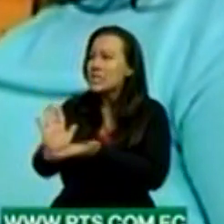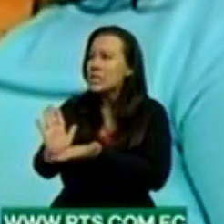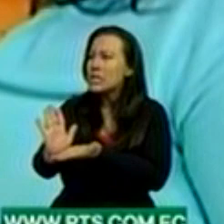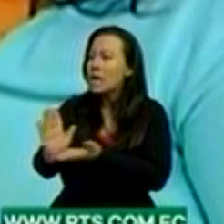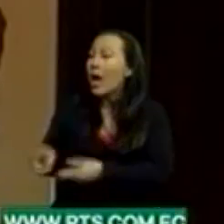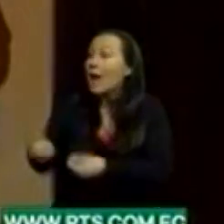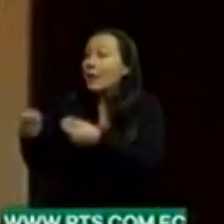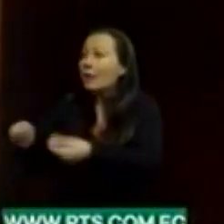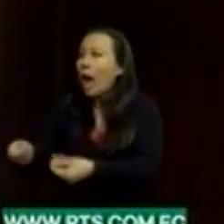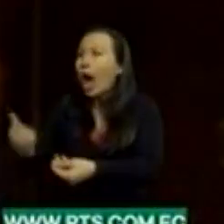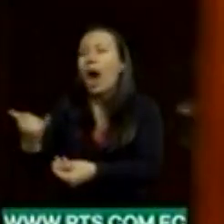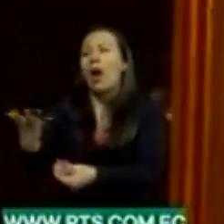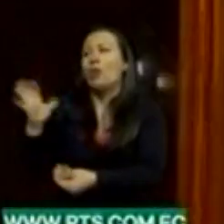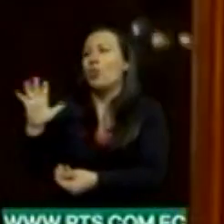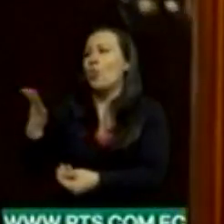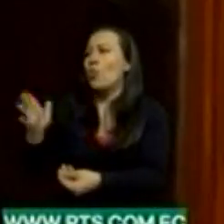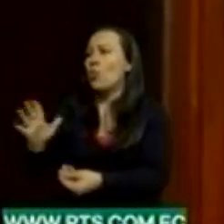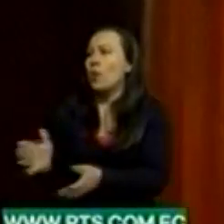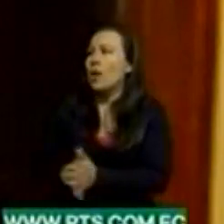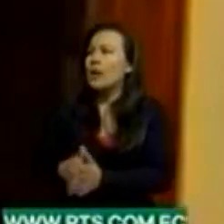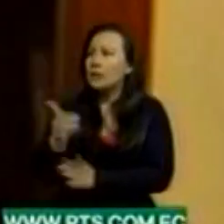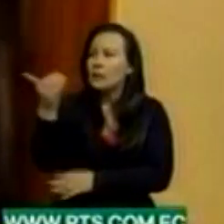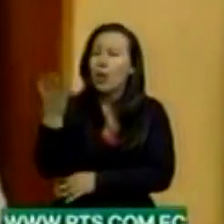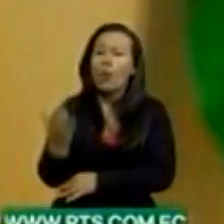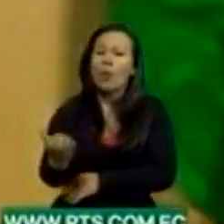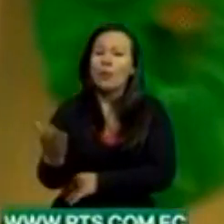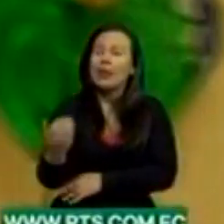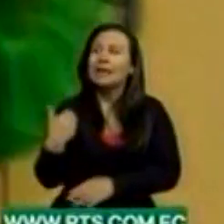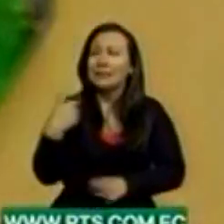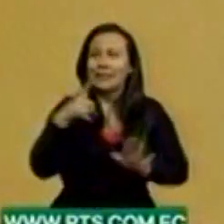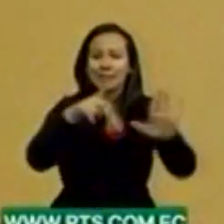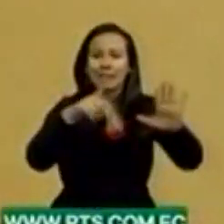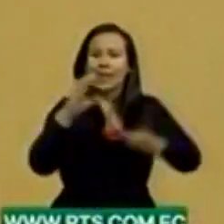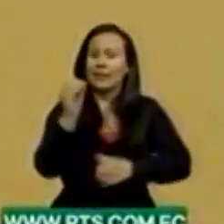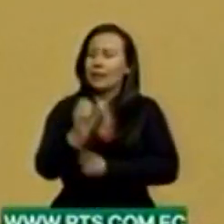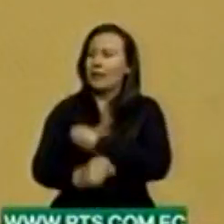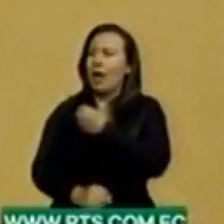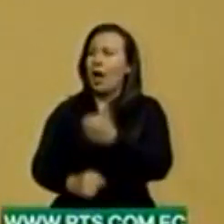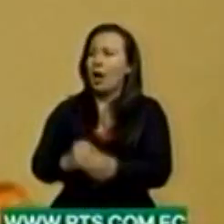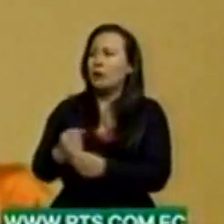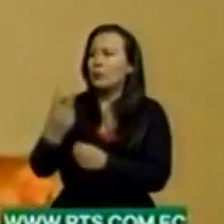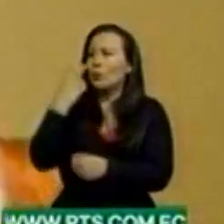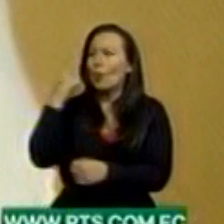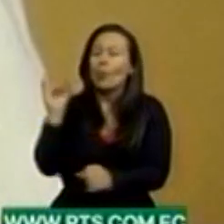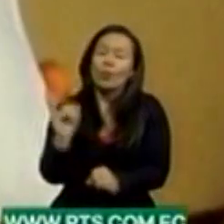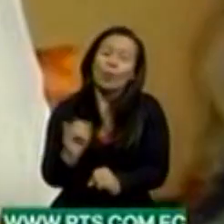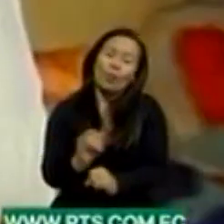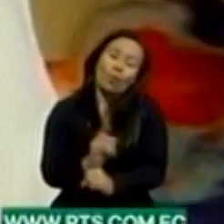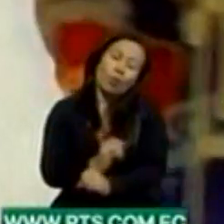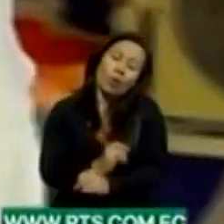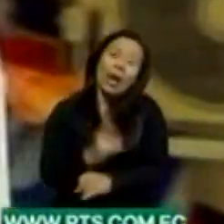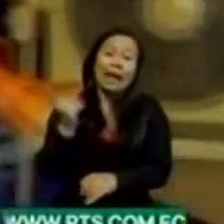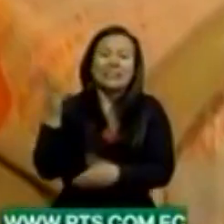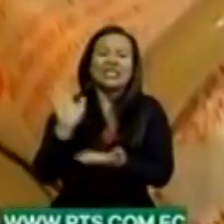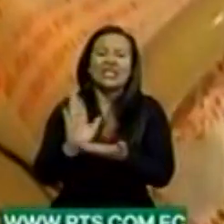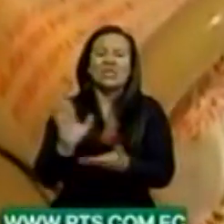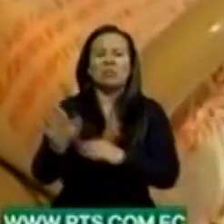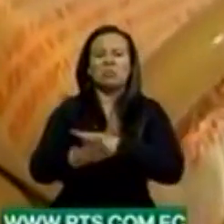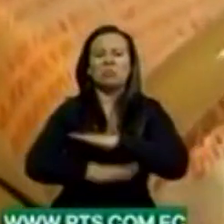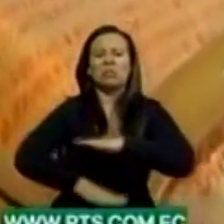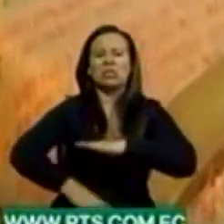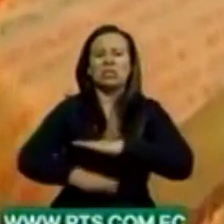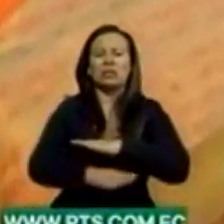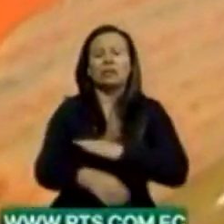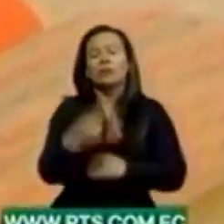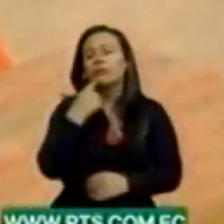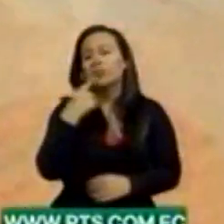cuadro básico. Es la realidad de esa jubilada que a sus 70 años refleja lo que pasa con la atención de muchos pacientes de esa